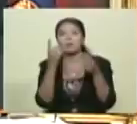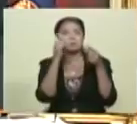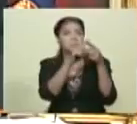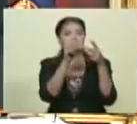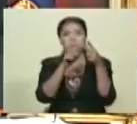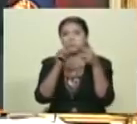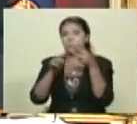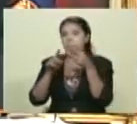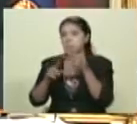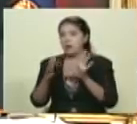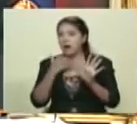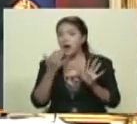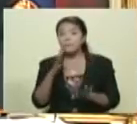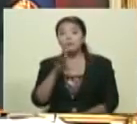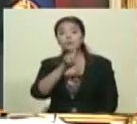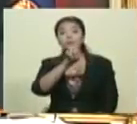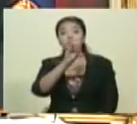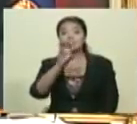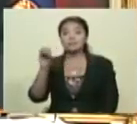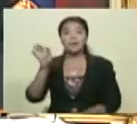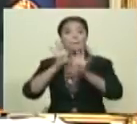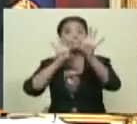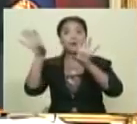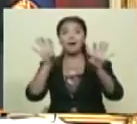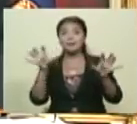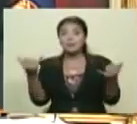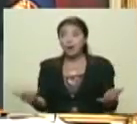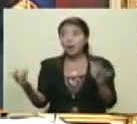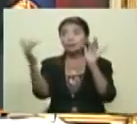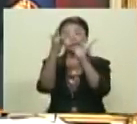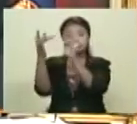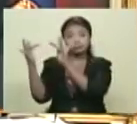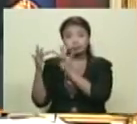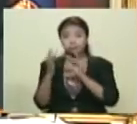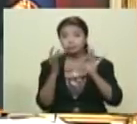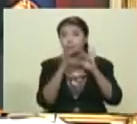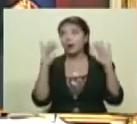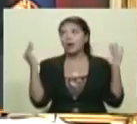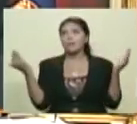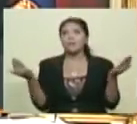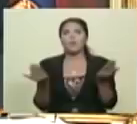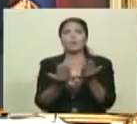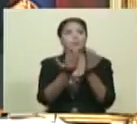de más de 100 países que están en este momento conectados a nivel mundial.